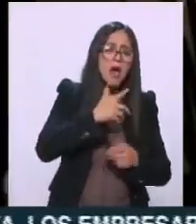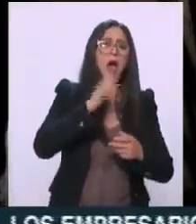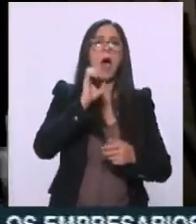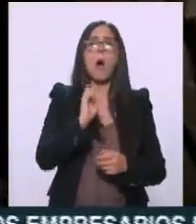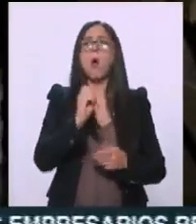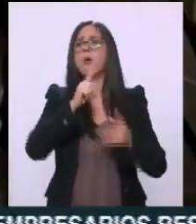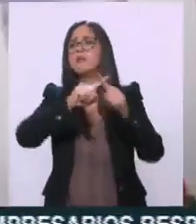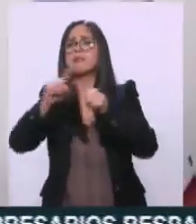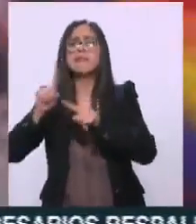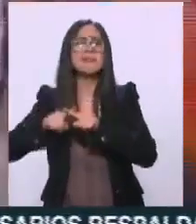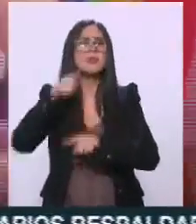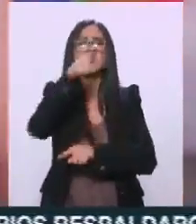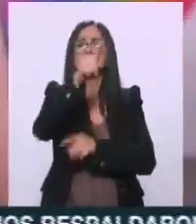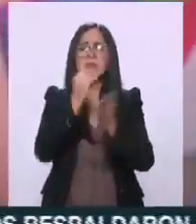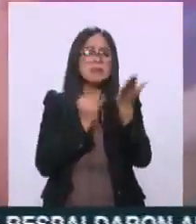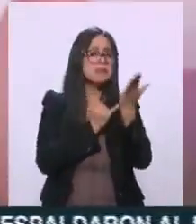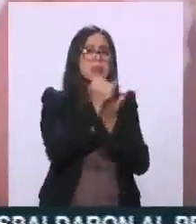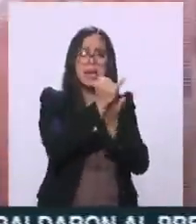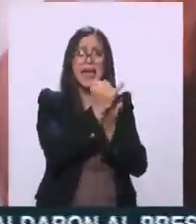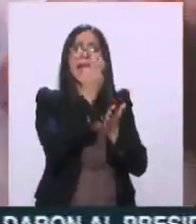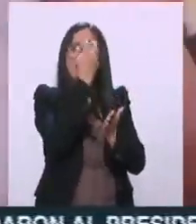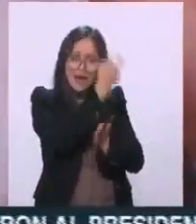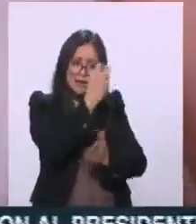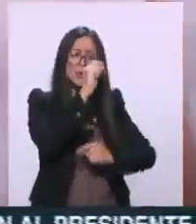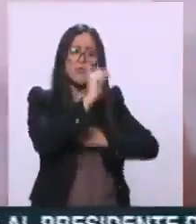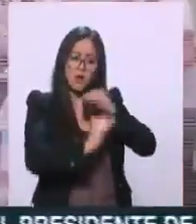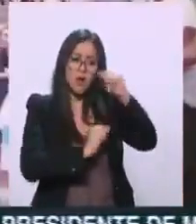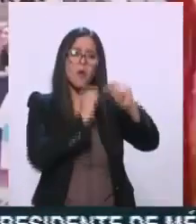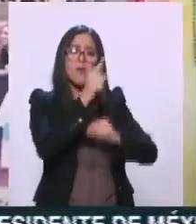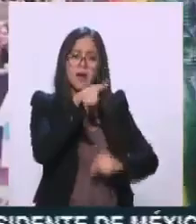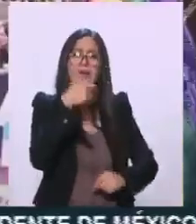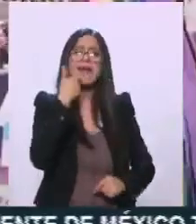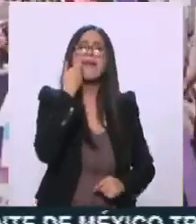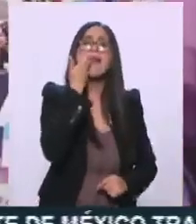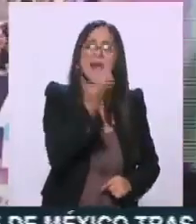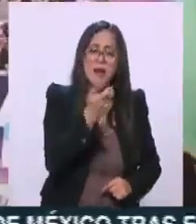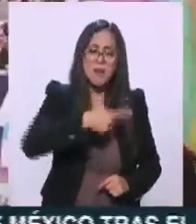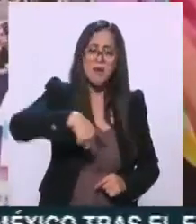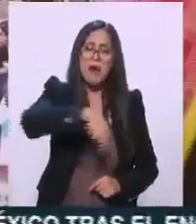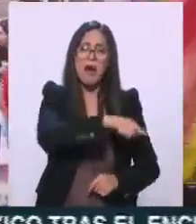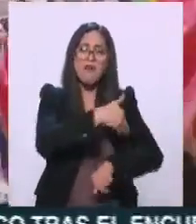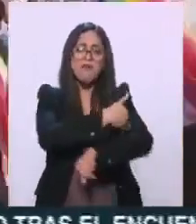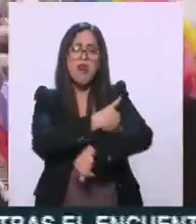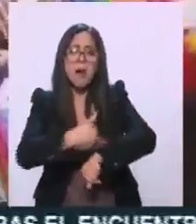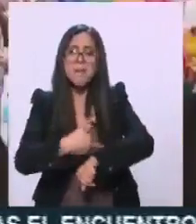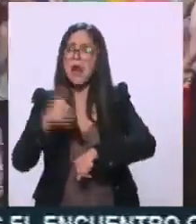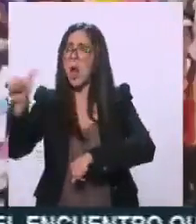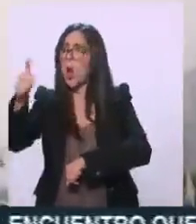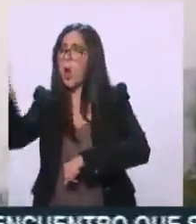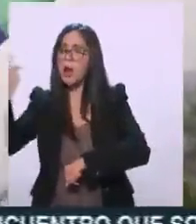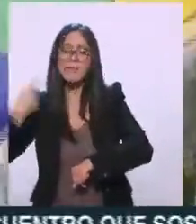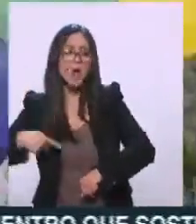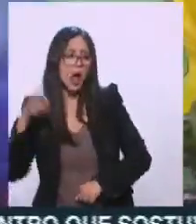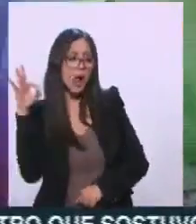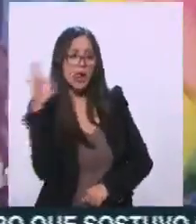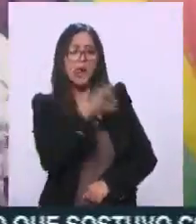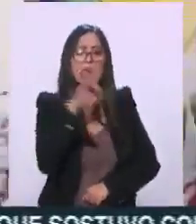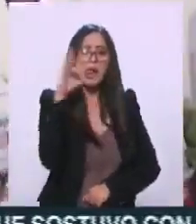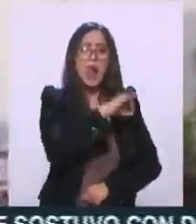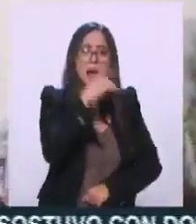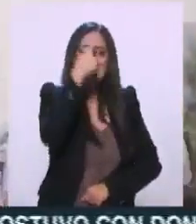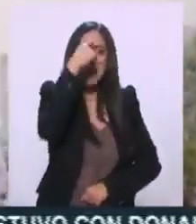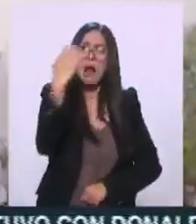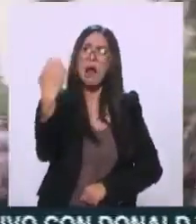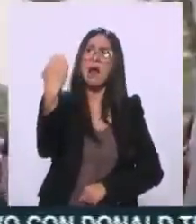familias. Y eso también lo queremos lograr. Queremos lograr que las familias no sean engañadas bajo